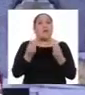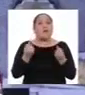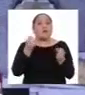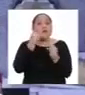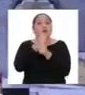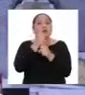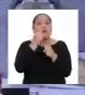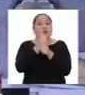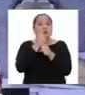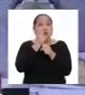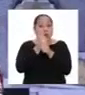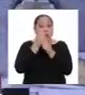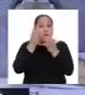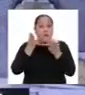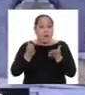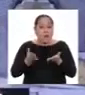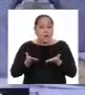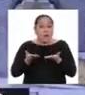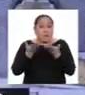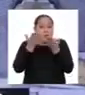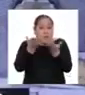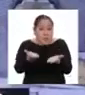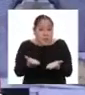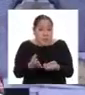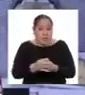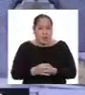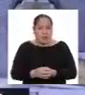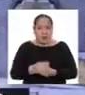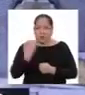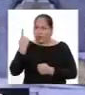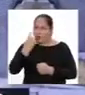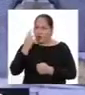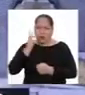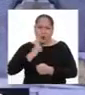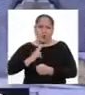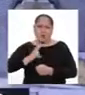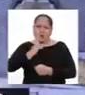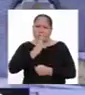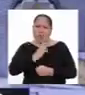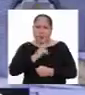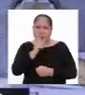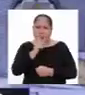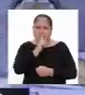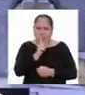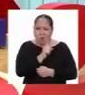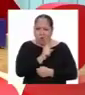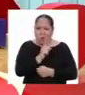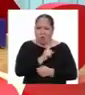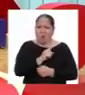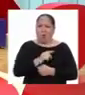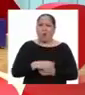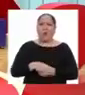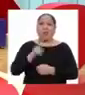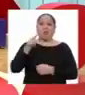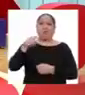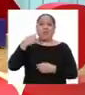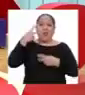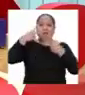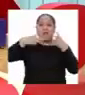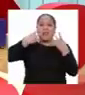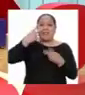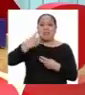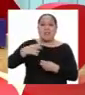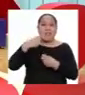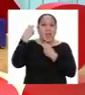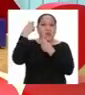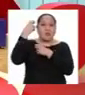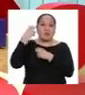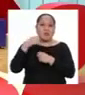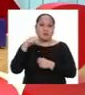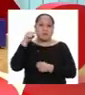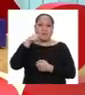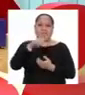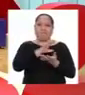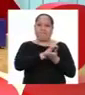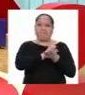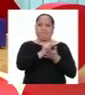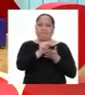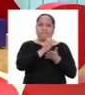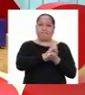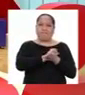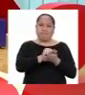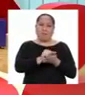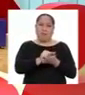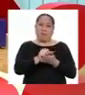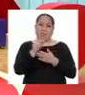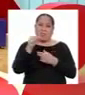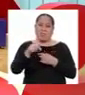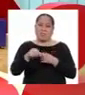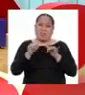solo a nivel de restaurantes, también es uno de nuestros atractivos turísticos. Por eso, estos meses de cuarentena donde